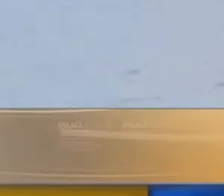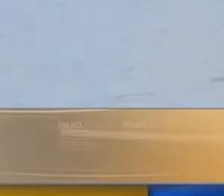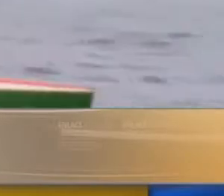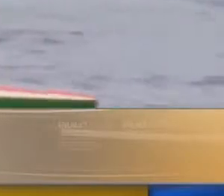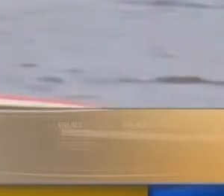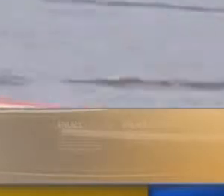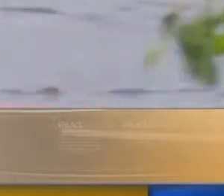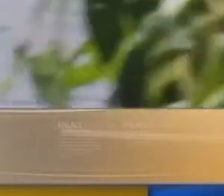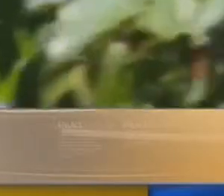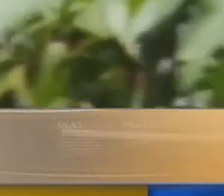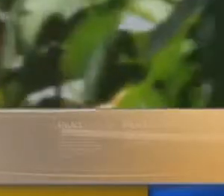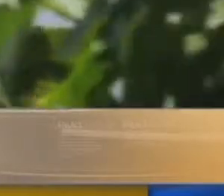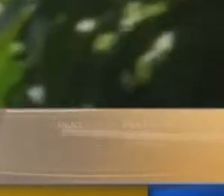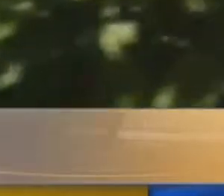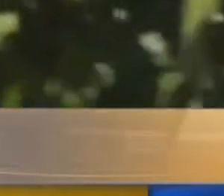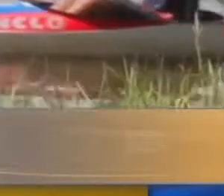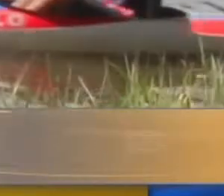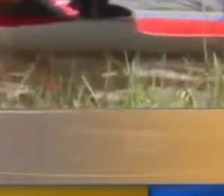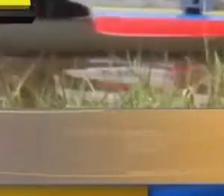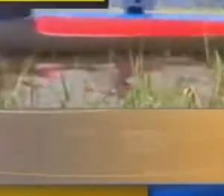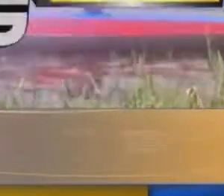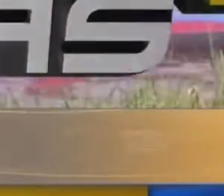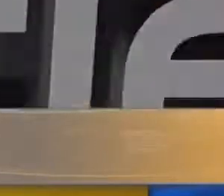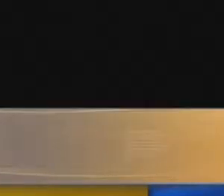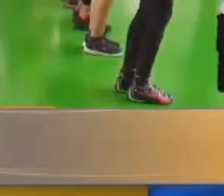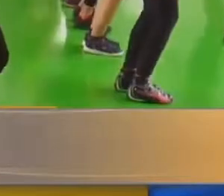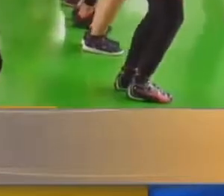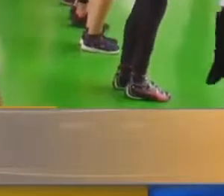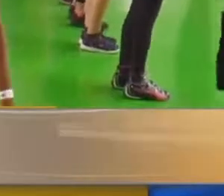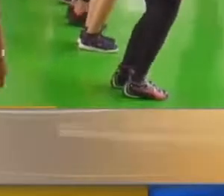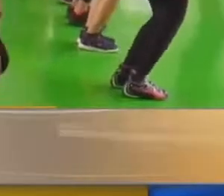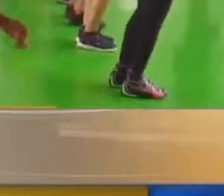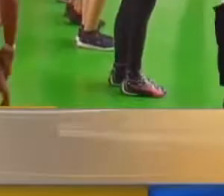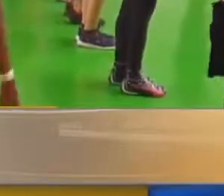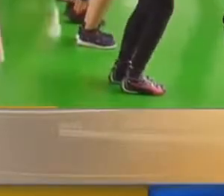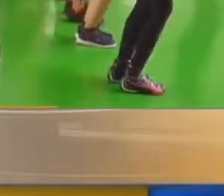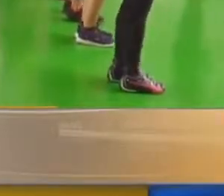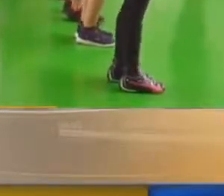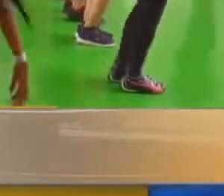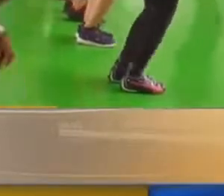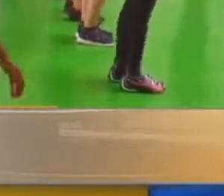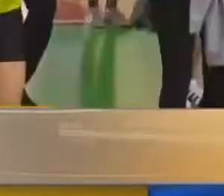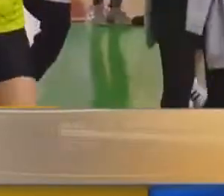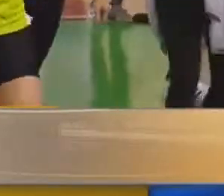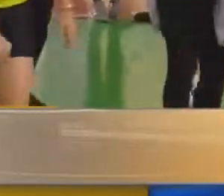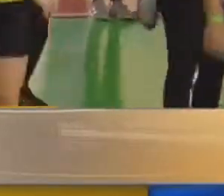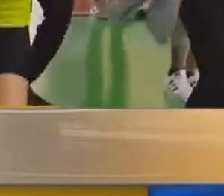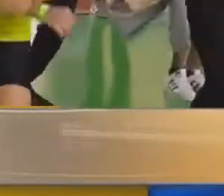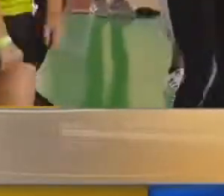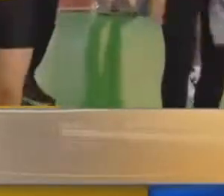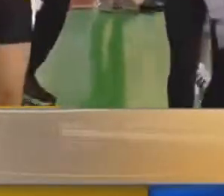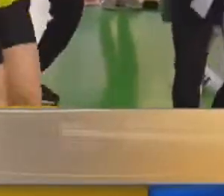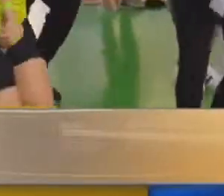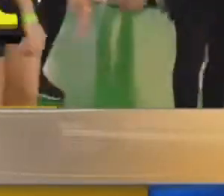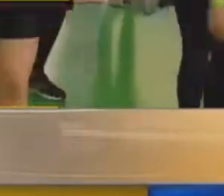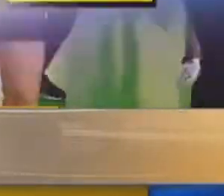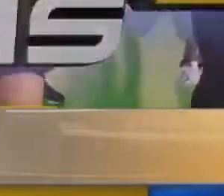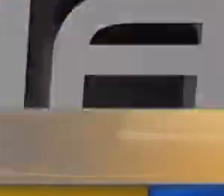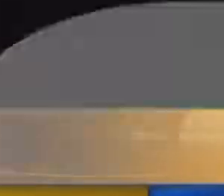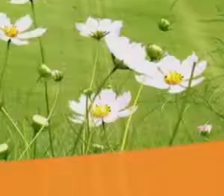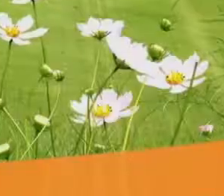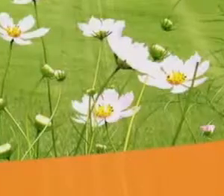deportes, el canotaje se tomó a Barranca Bermeja. Y al cierre, inició el cuarto Festival Nacional de Cultura